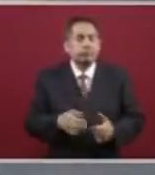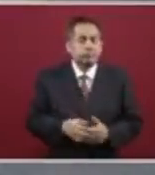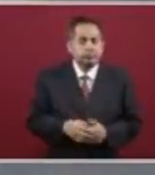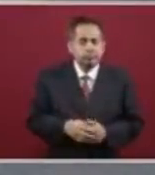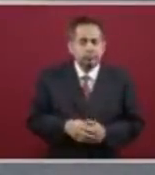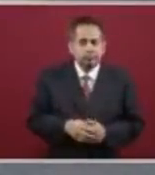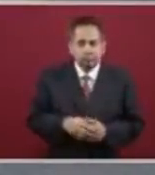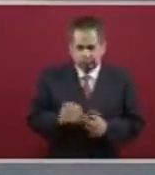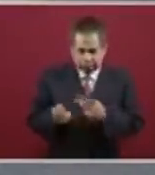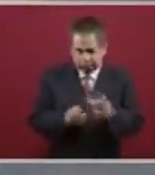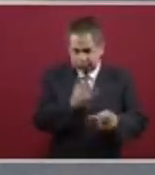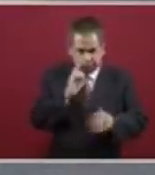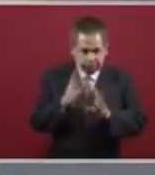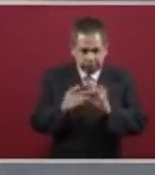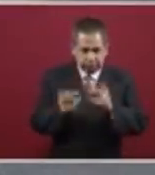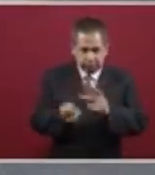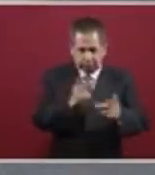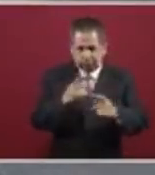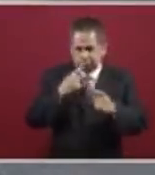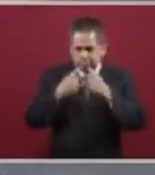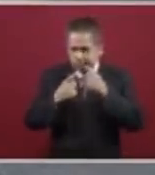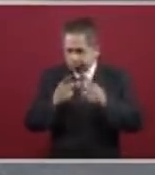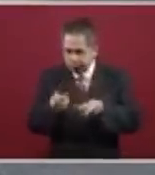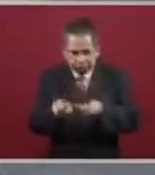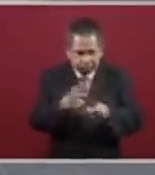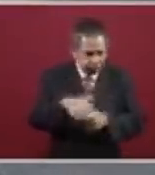vamos a hacer aquí una consulta,